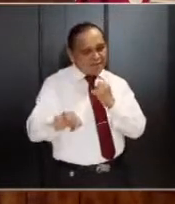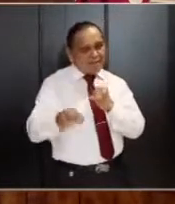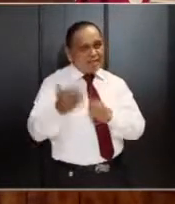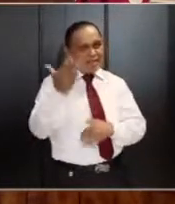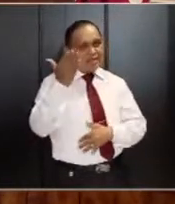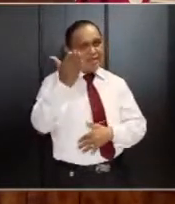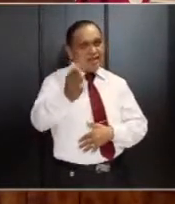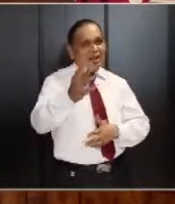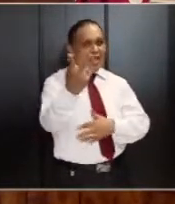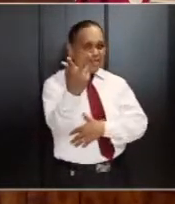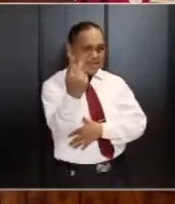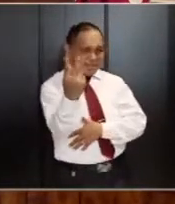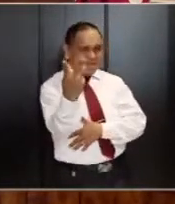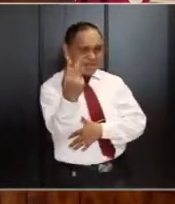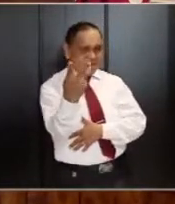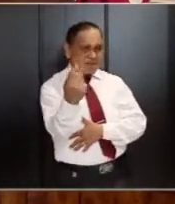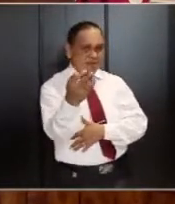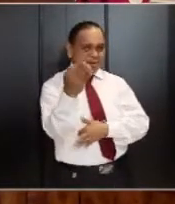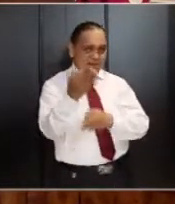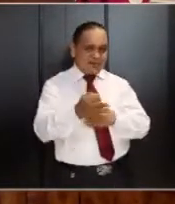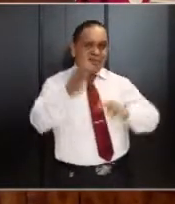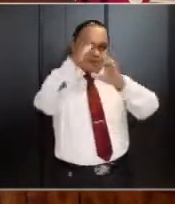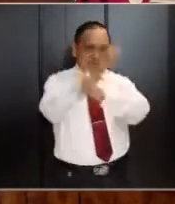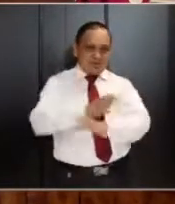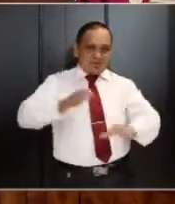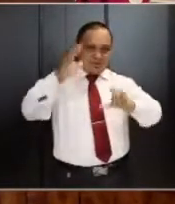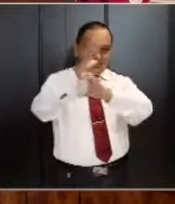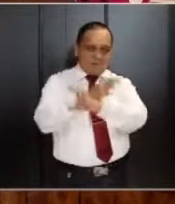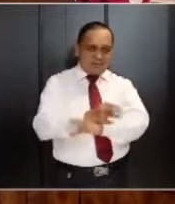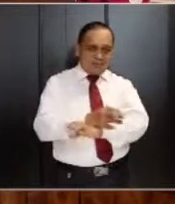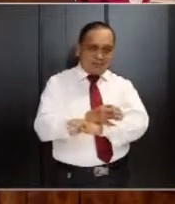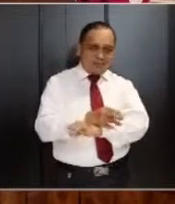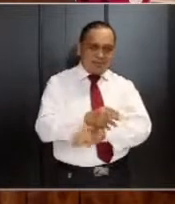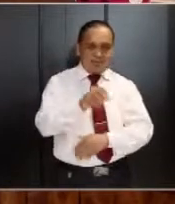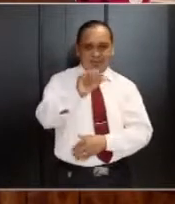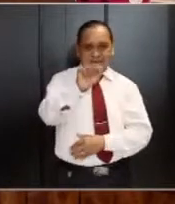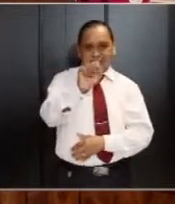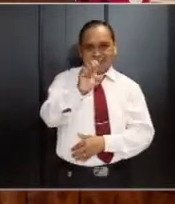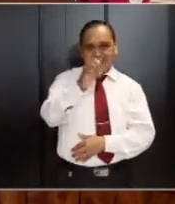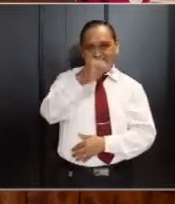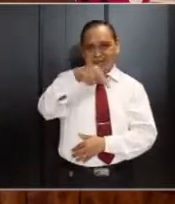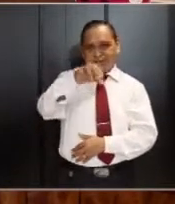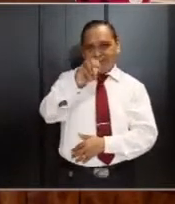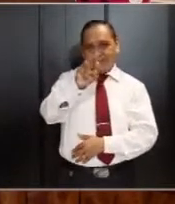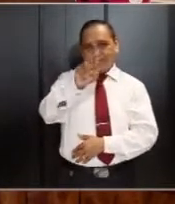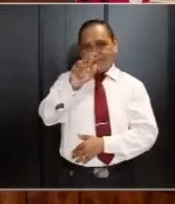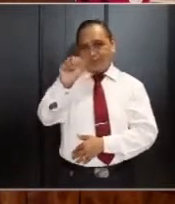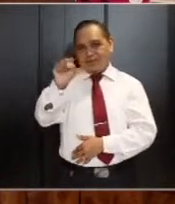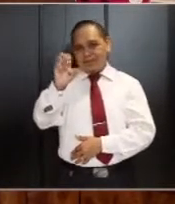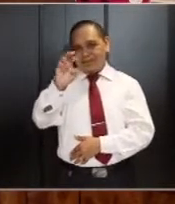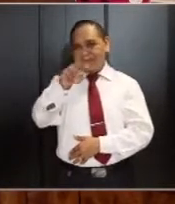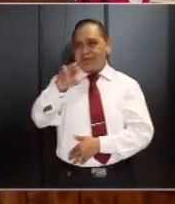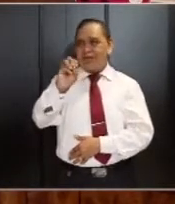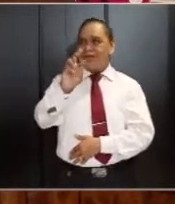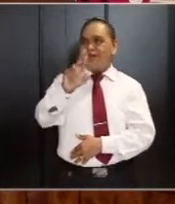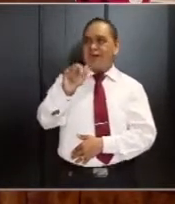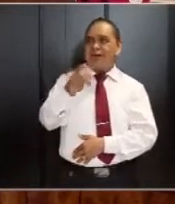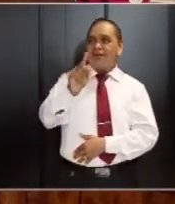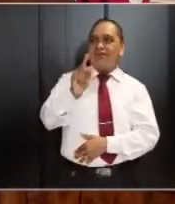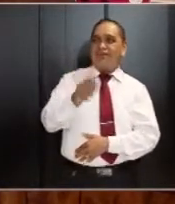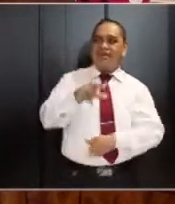lo veamos en la televisión. Nos va a cantar Señora, Señora, mi vida. Médico cirujano, ¿eres